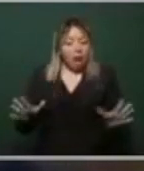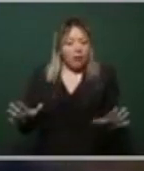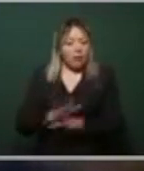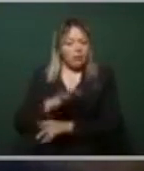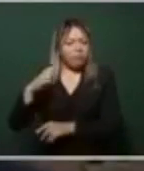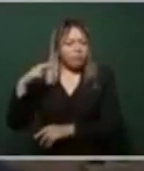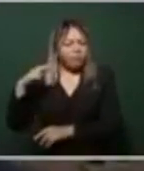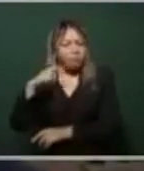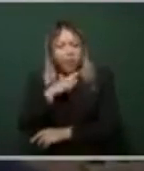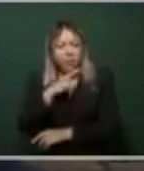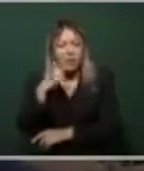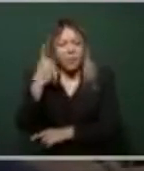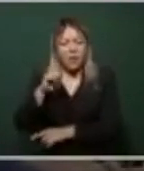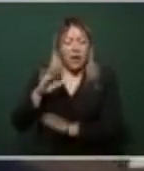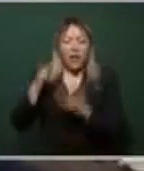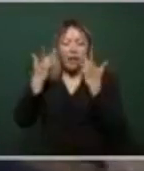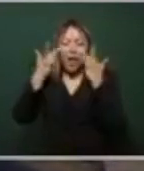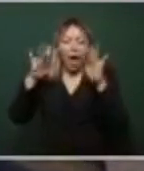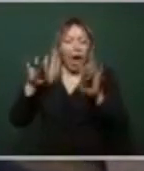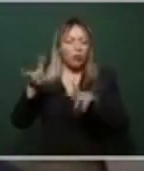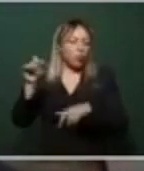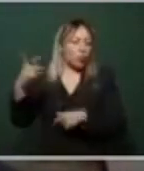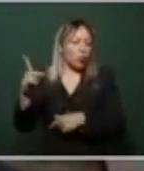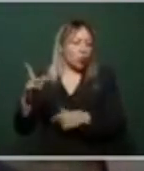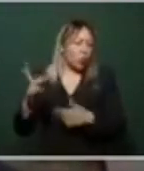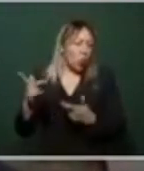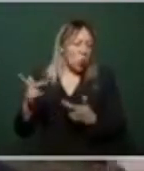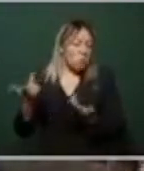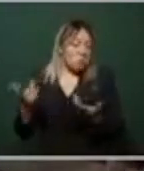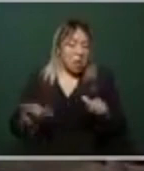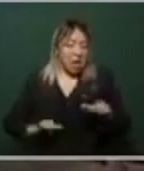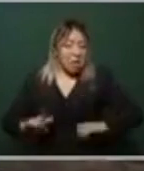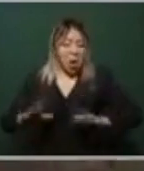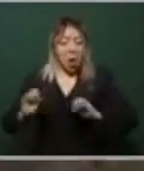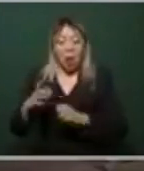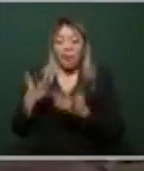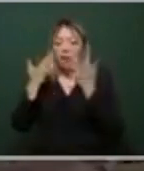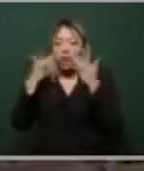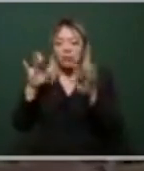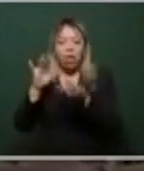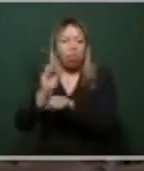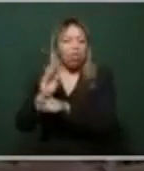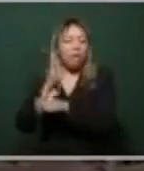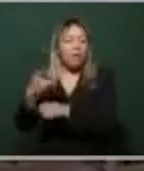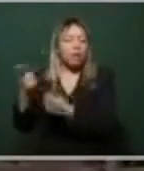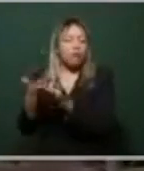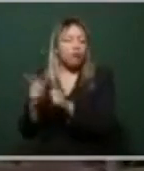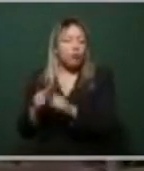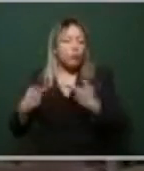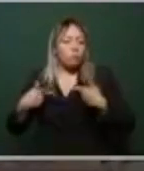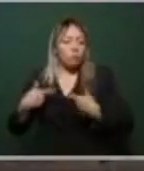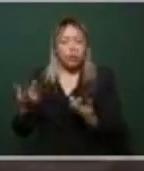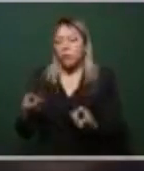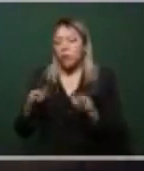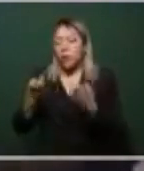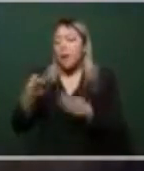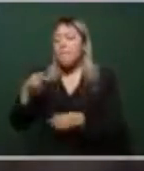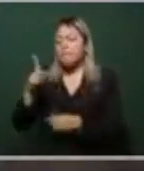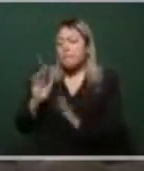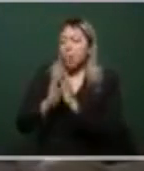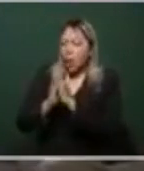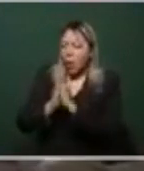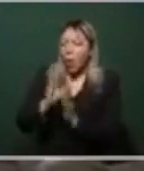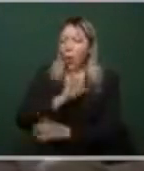para dejar una actividad así o dejar de proteger estas bandas. Me gustaría si el presidente y el gobernador nos pudieran